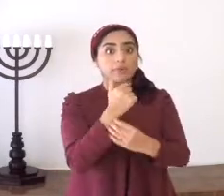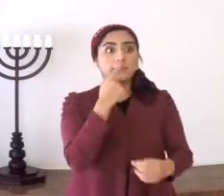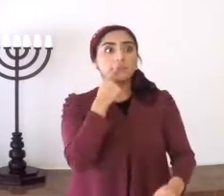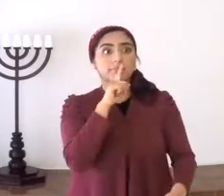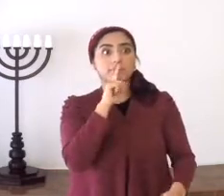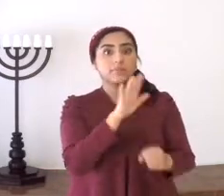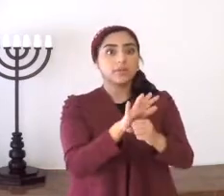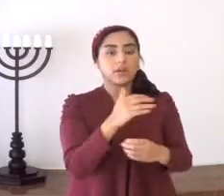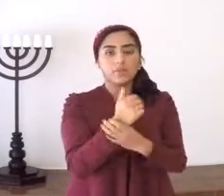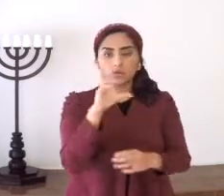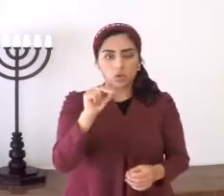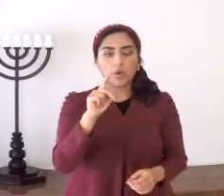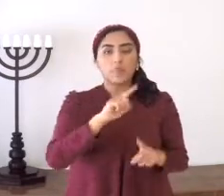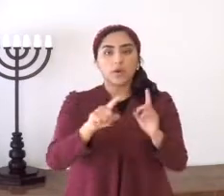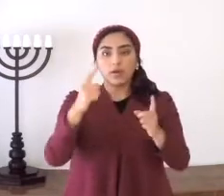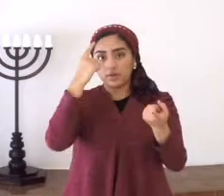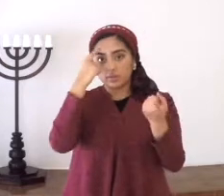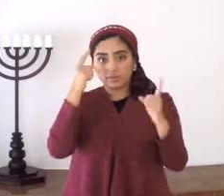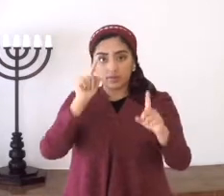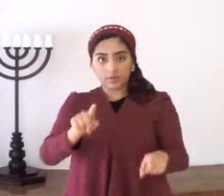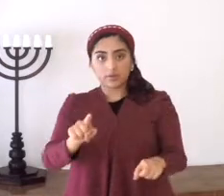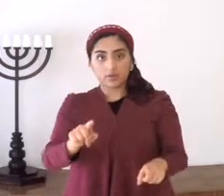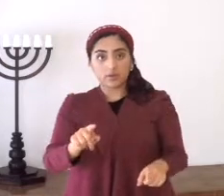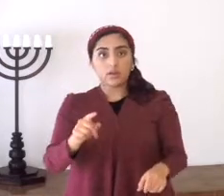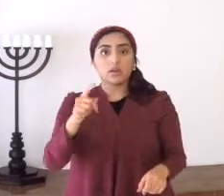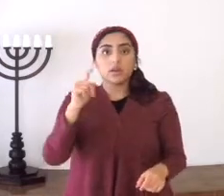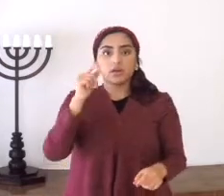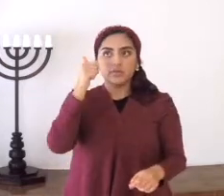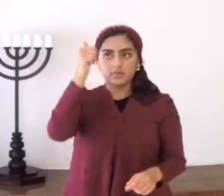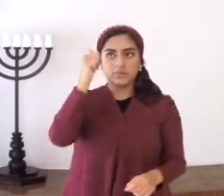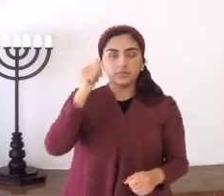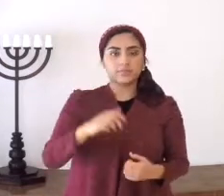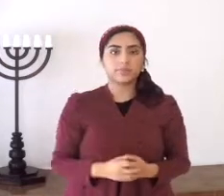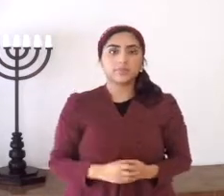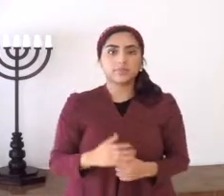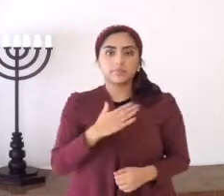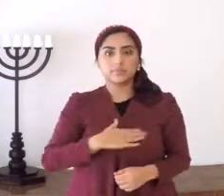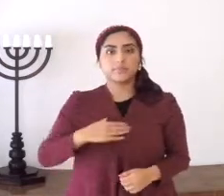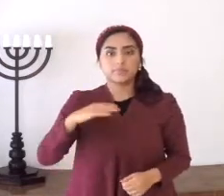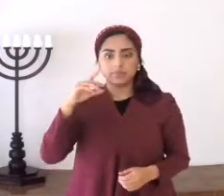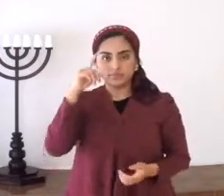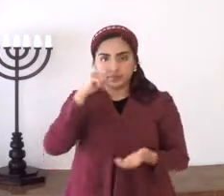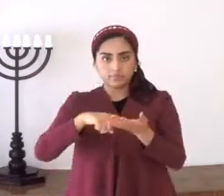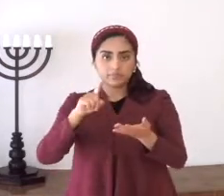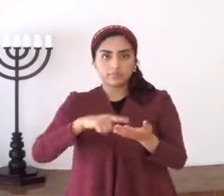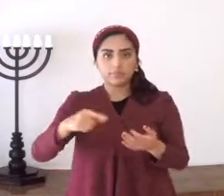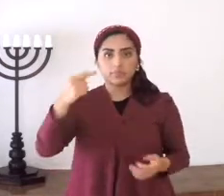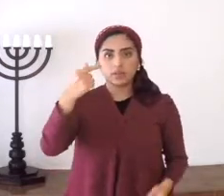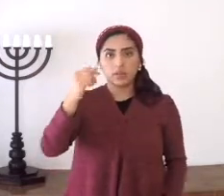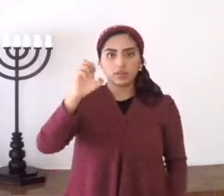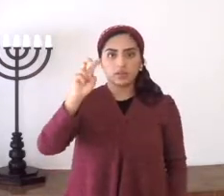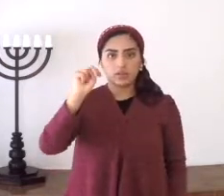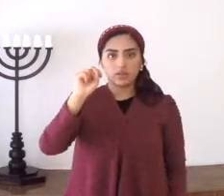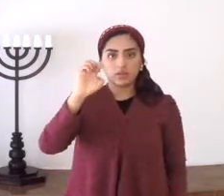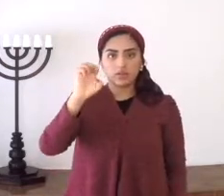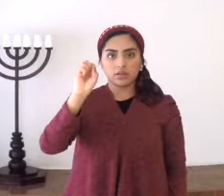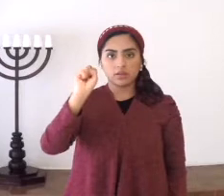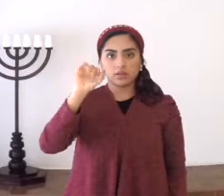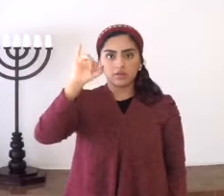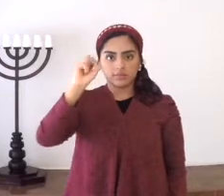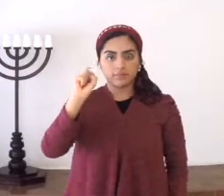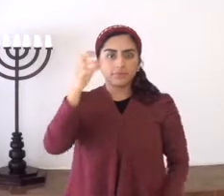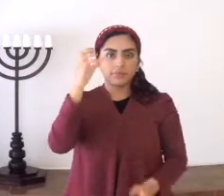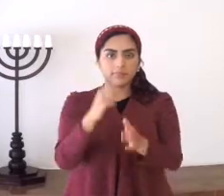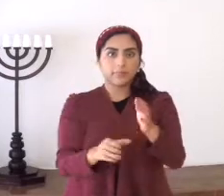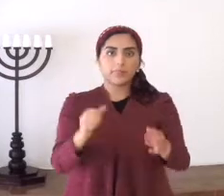juró, no dijo juro por Abraham, no, sino juró por él mismo. Vamos por favor a Génesis, Bereshit